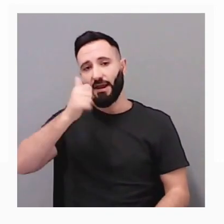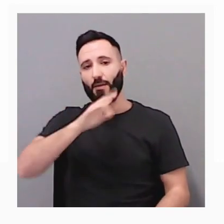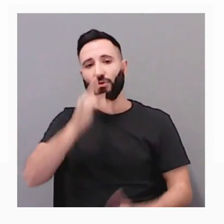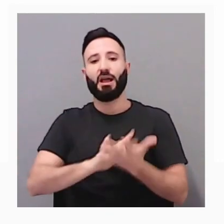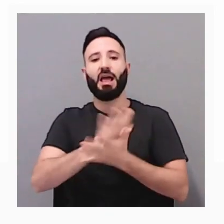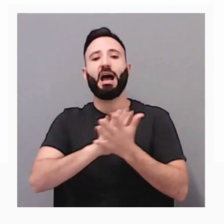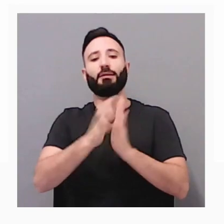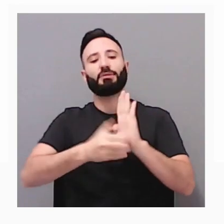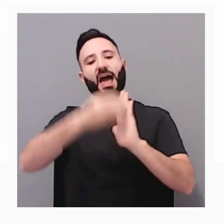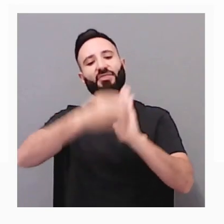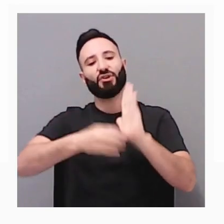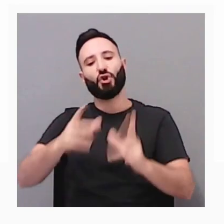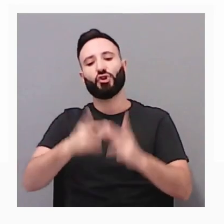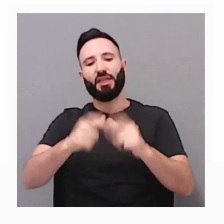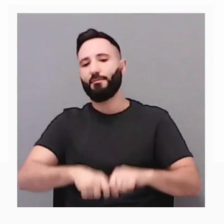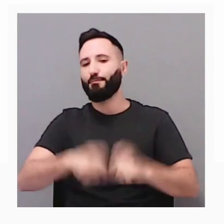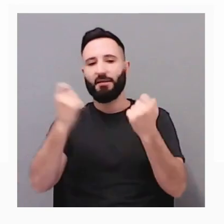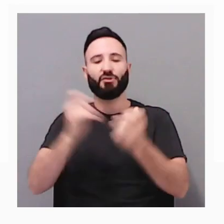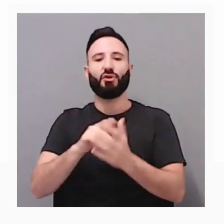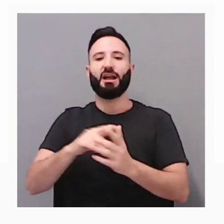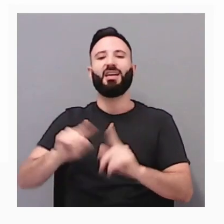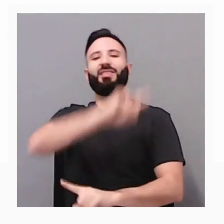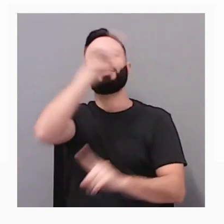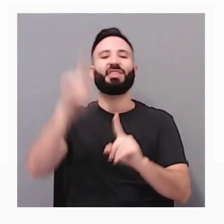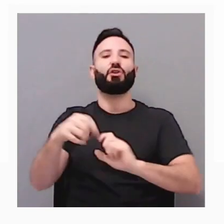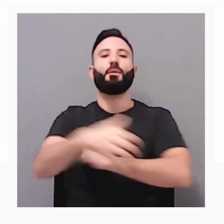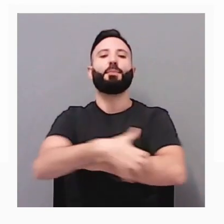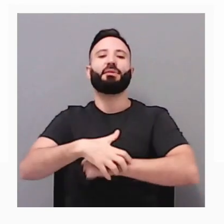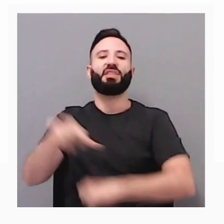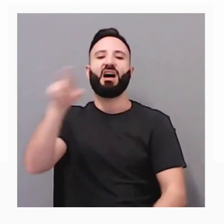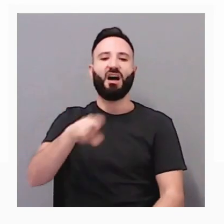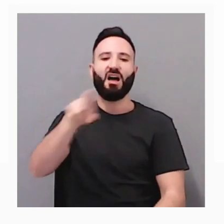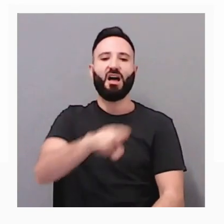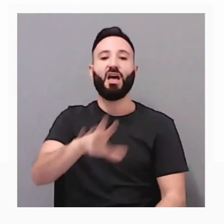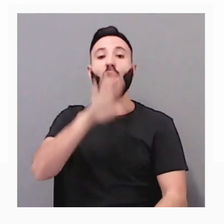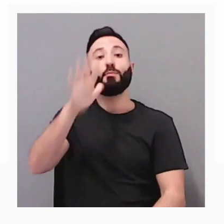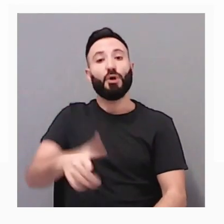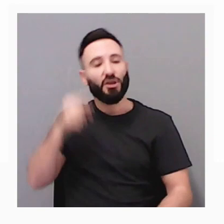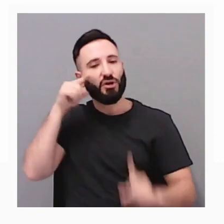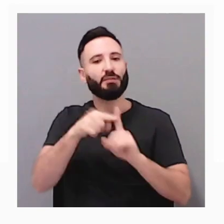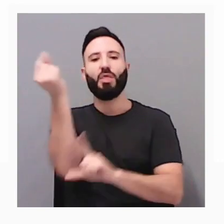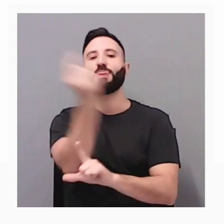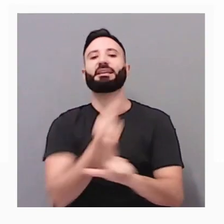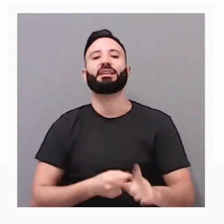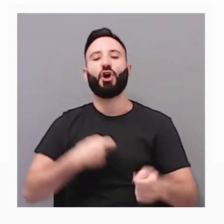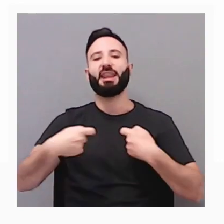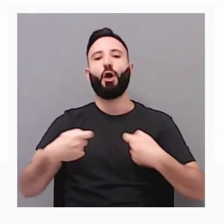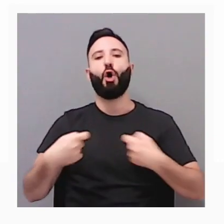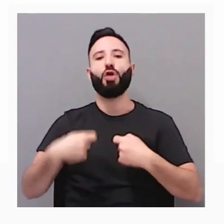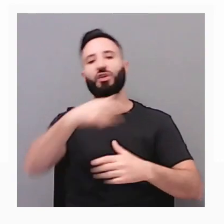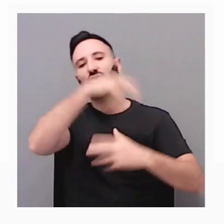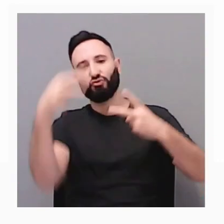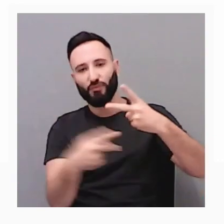está roto, se perpetúa el ciclo de la pobreza y queremos evitarlo. Para ello hemos diseñado un modelo de negocio subsidiario, o para que